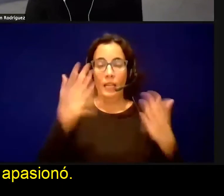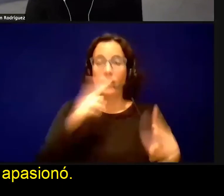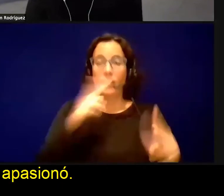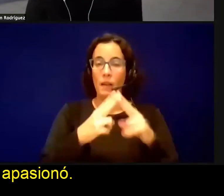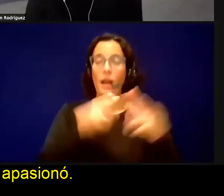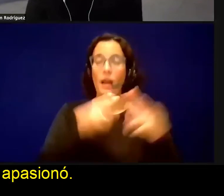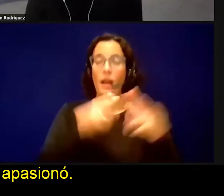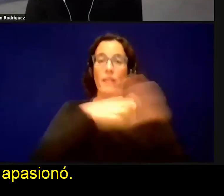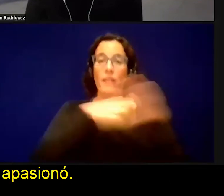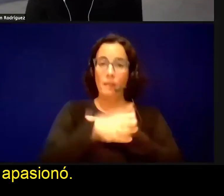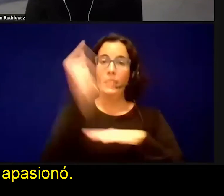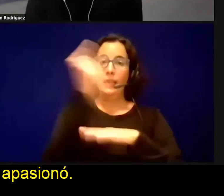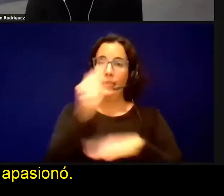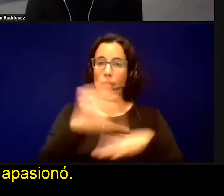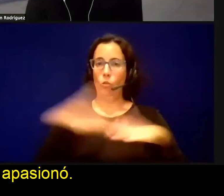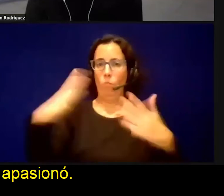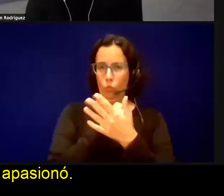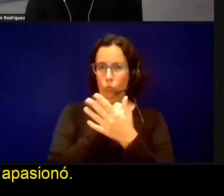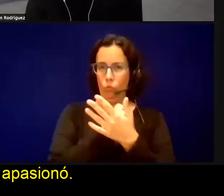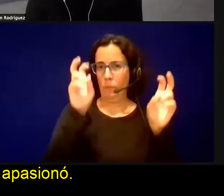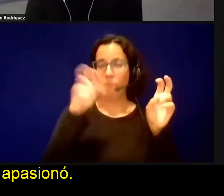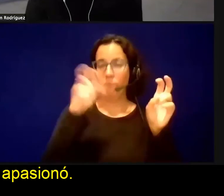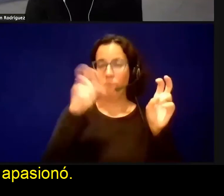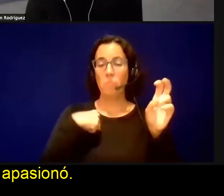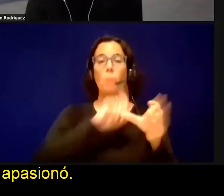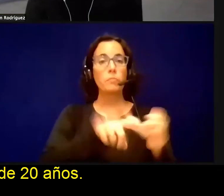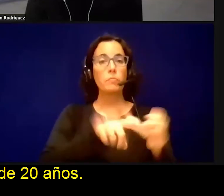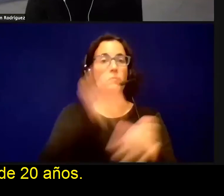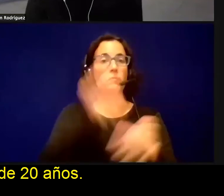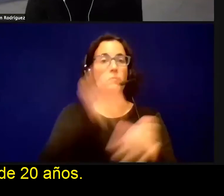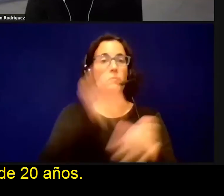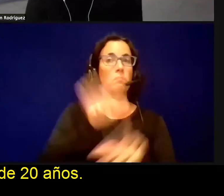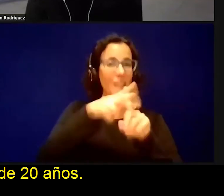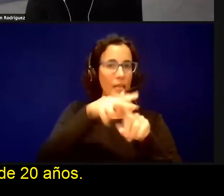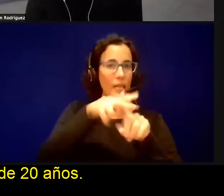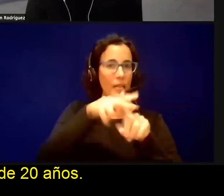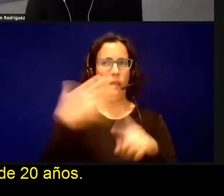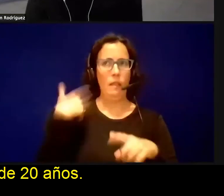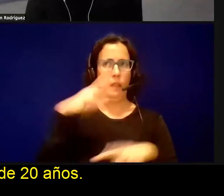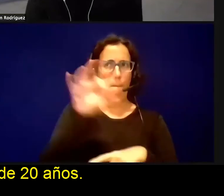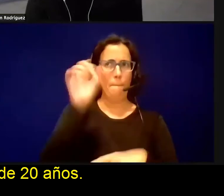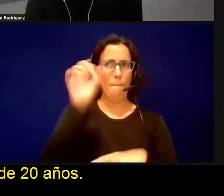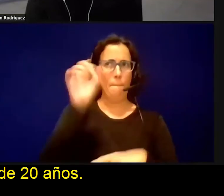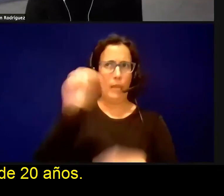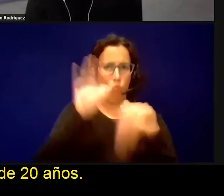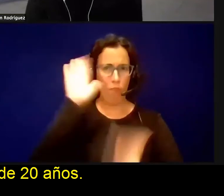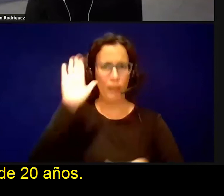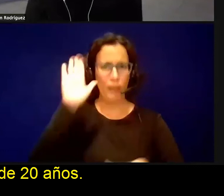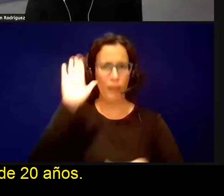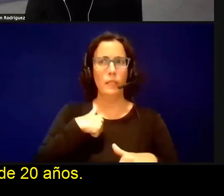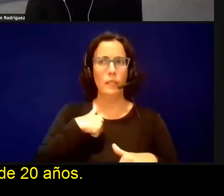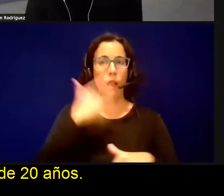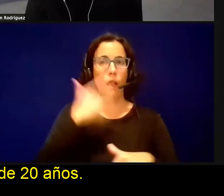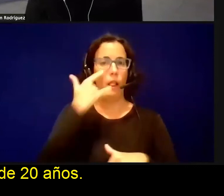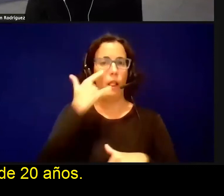allí y la verdad es que me apasionó. Y bueno, y esto os digo que esto fue hace más de 20 años, ¿no? Es